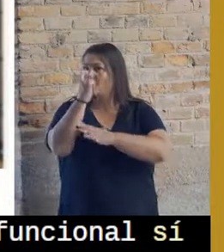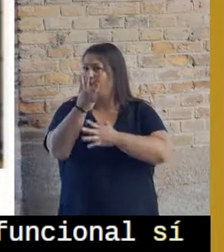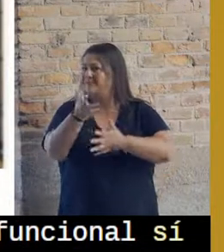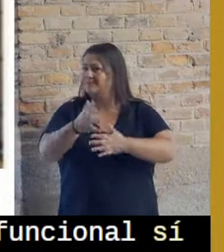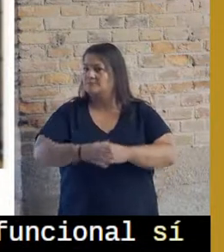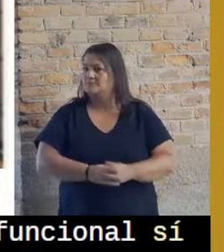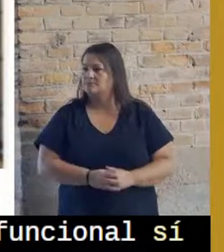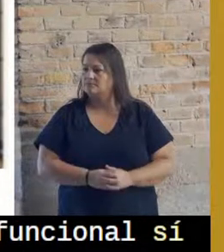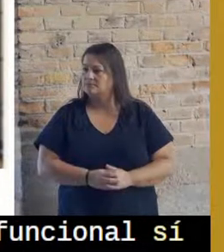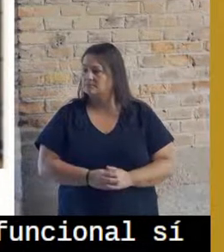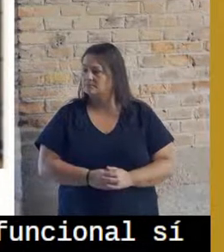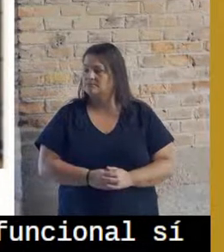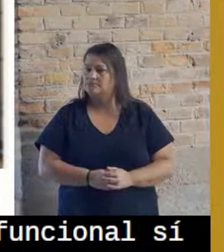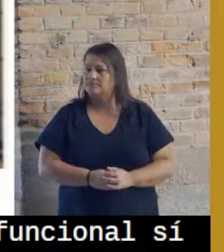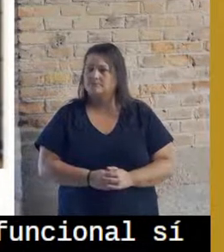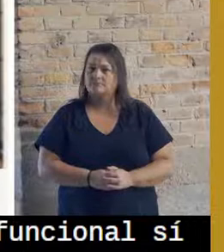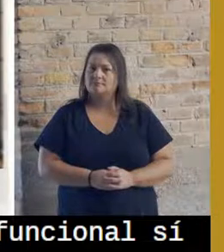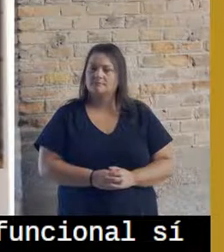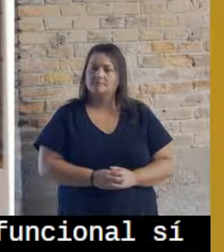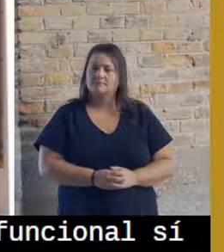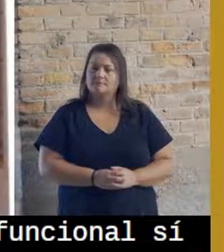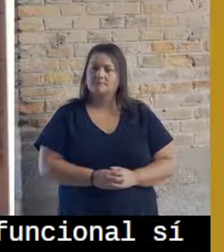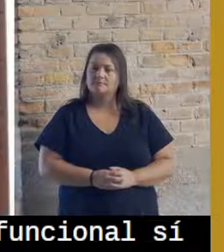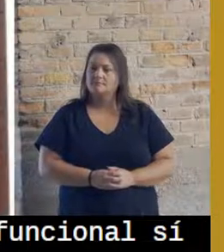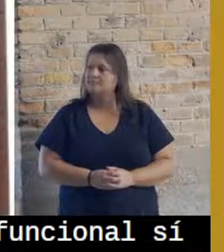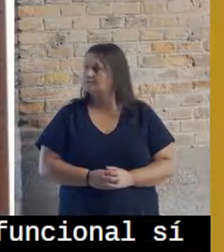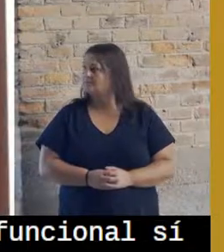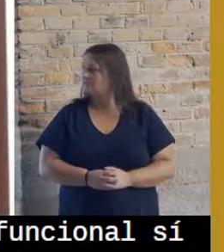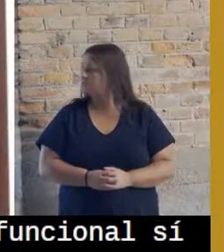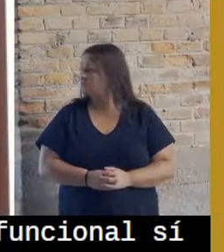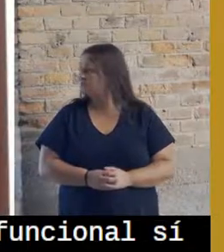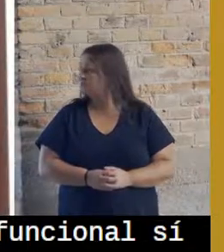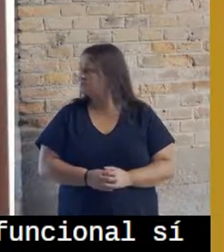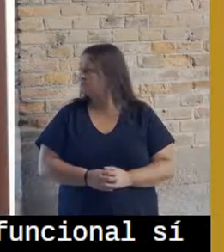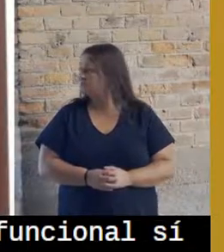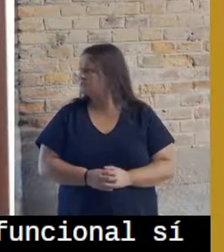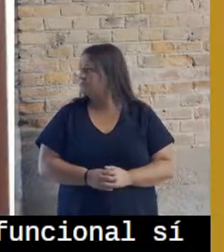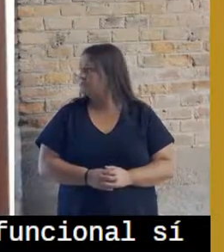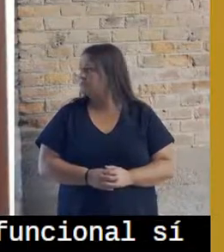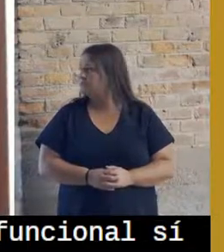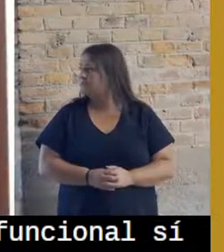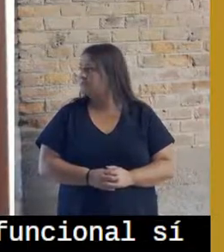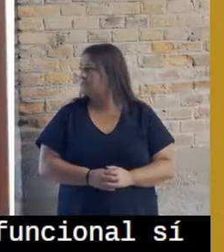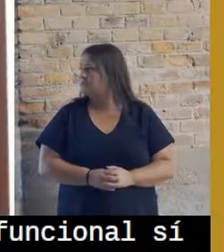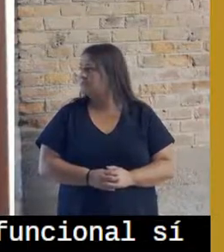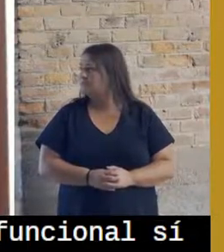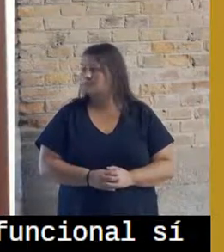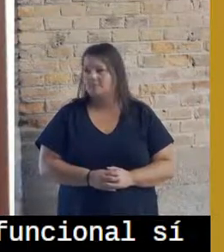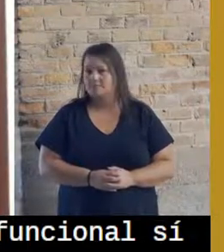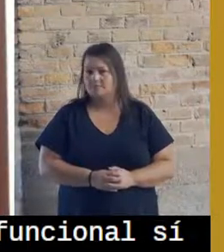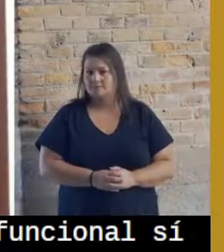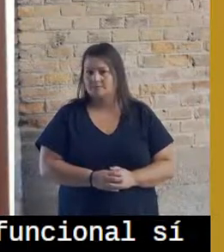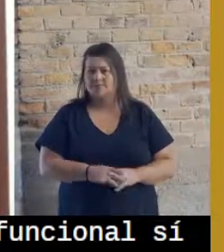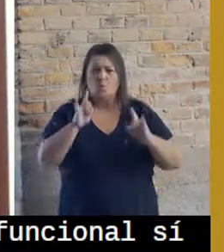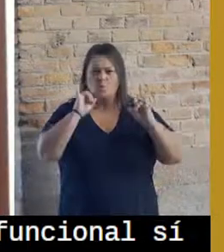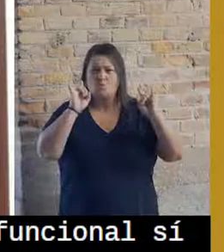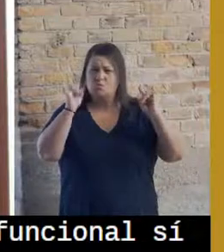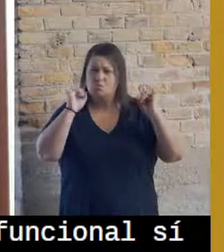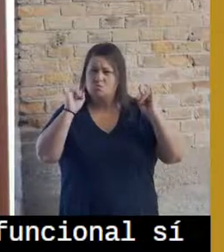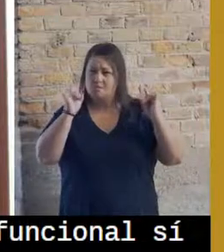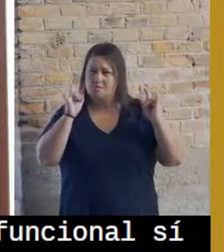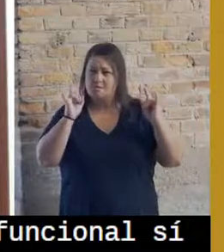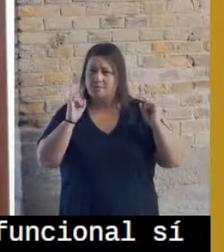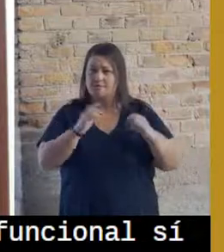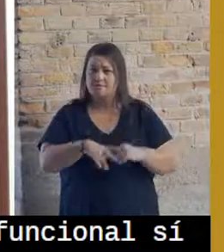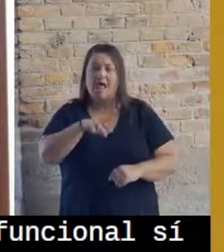me llega Ay quieres que te enseñ algo